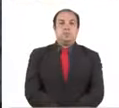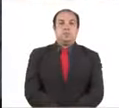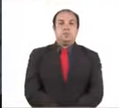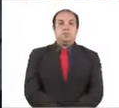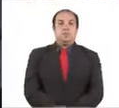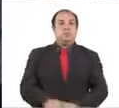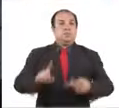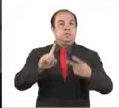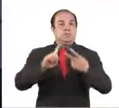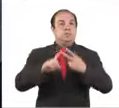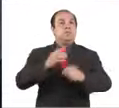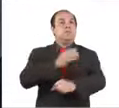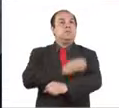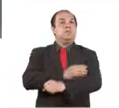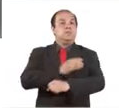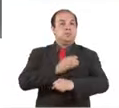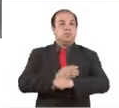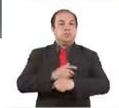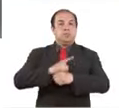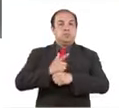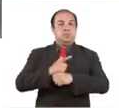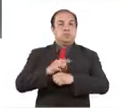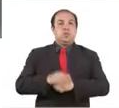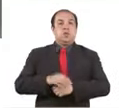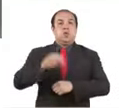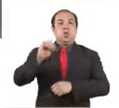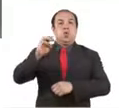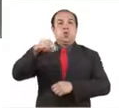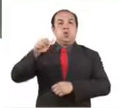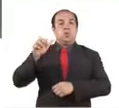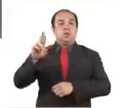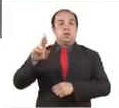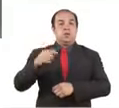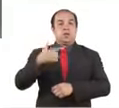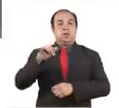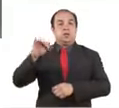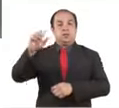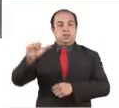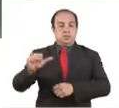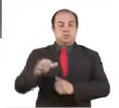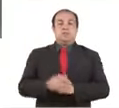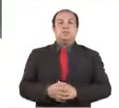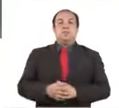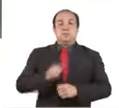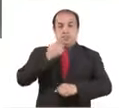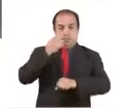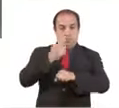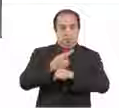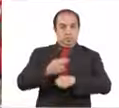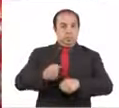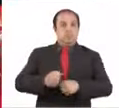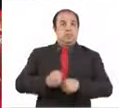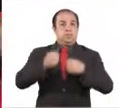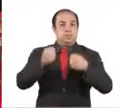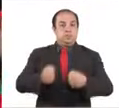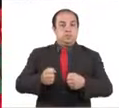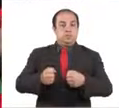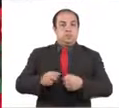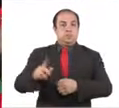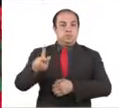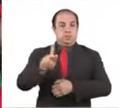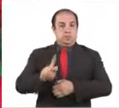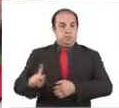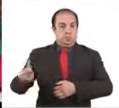Se encuentra con nosotros, licenciado Omar García Harfuch, secretario de Seguridad Ciudadana.